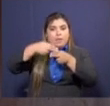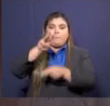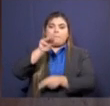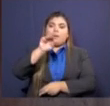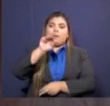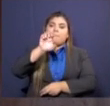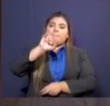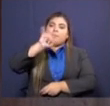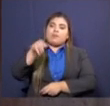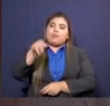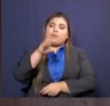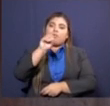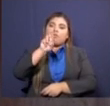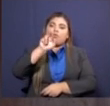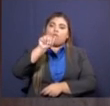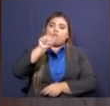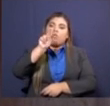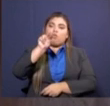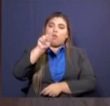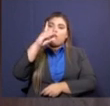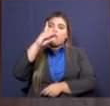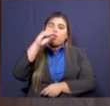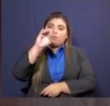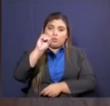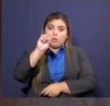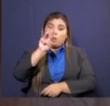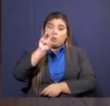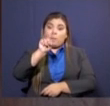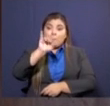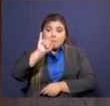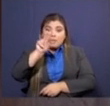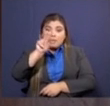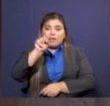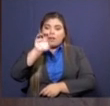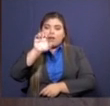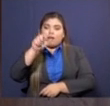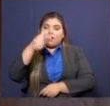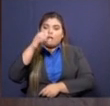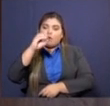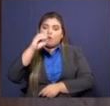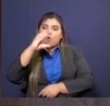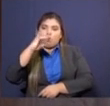para incrementar el capital semilla no reembolsable